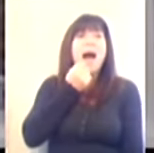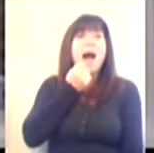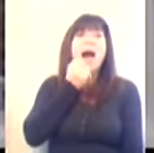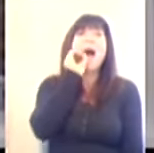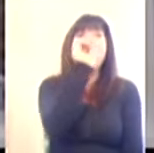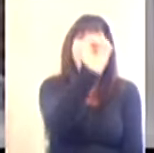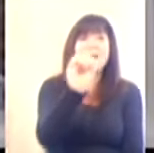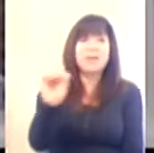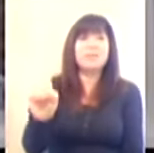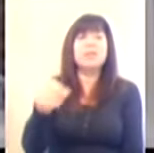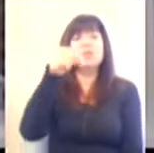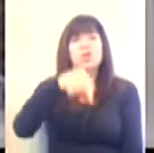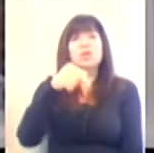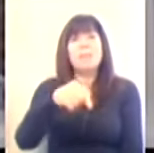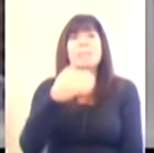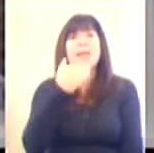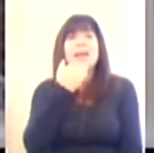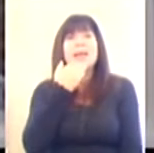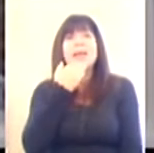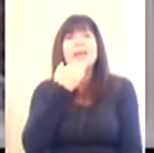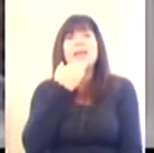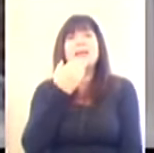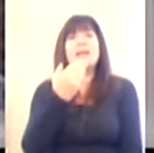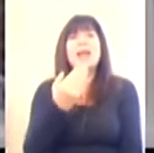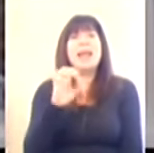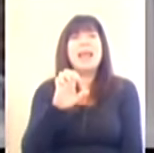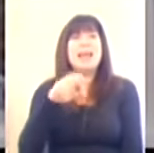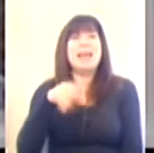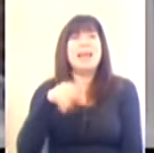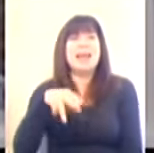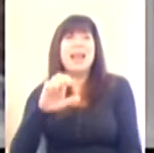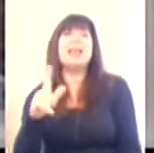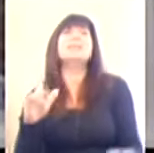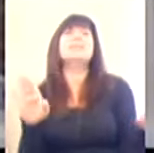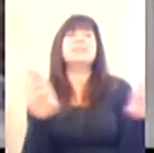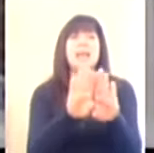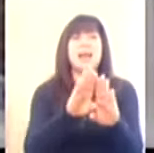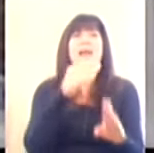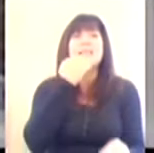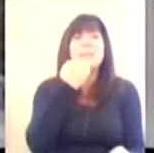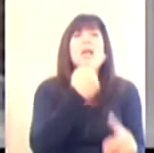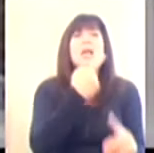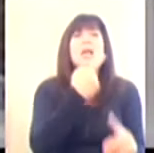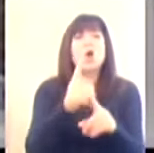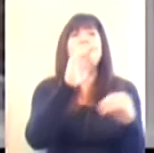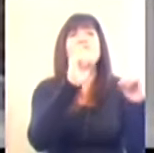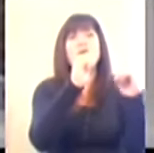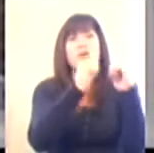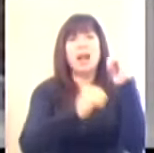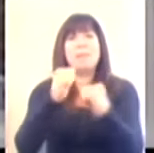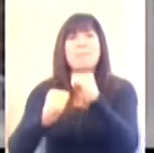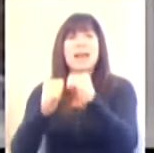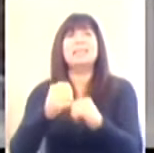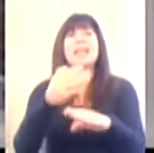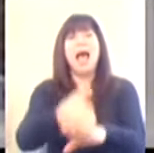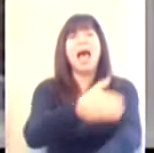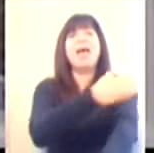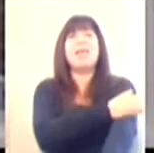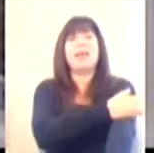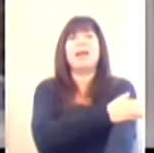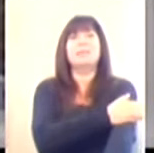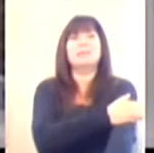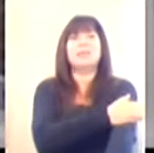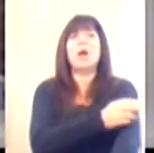Bocamina 1 y 2 realizado por parte de Enel la semana pasada, este compromiso de cierre se adelanta una vez más, alcanzando